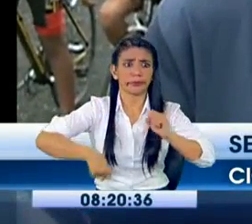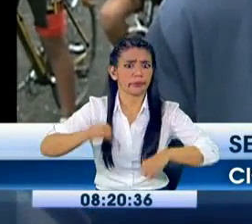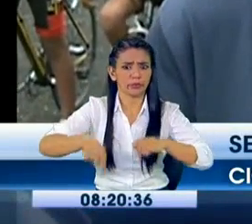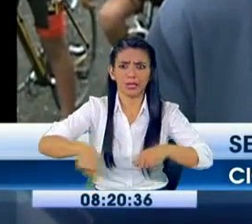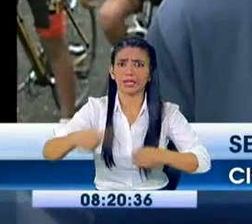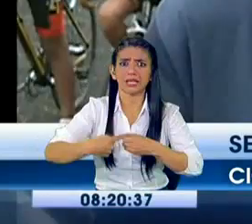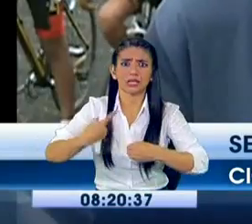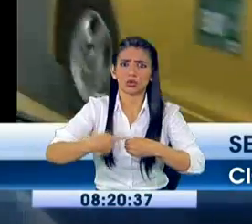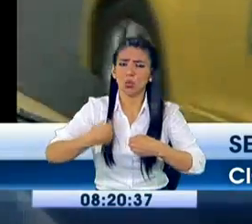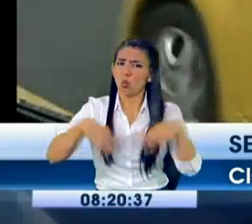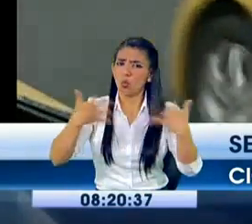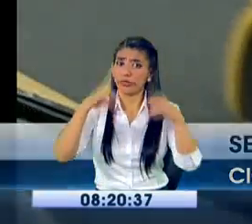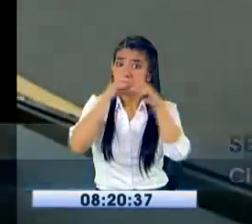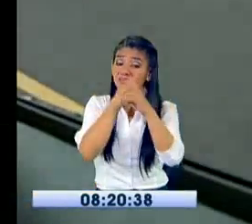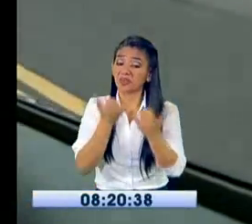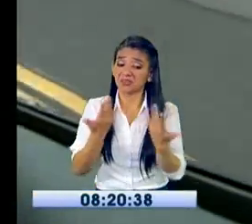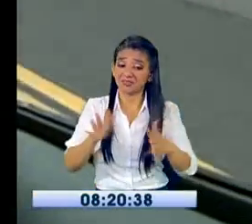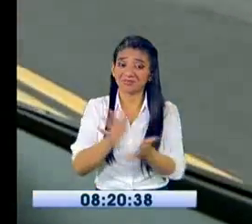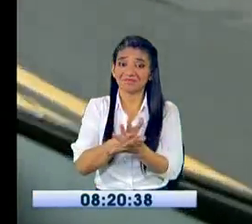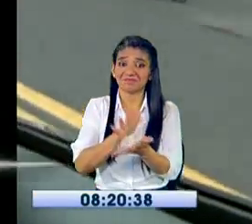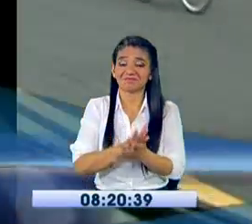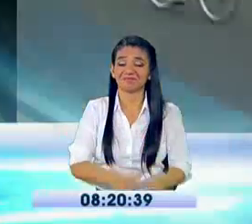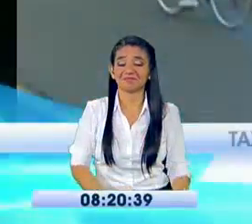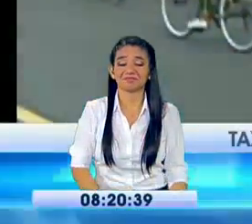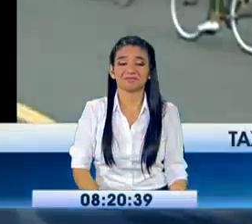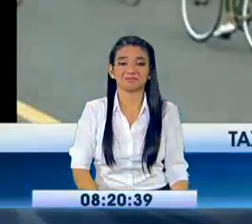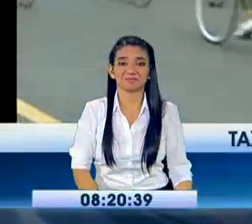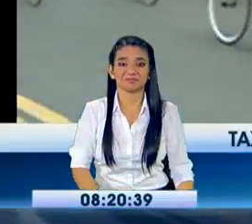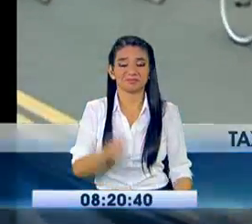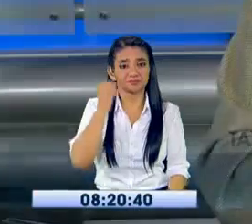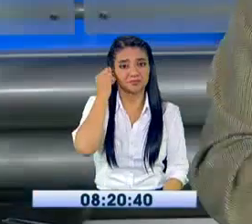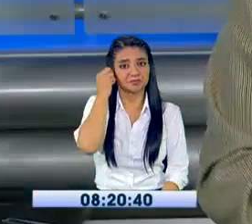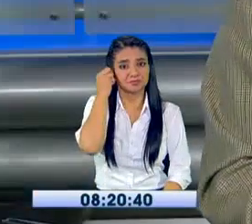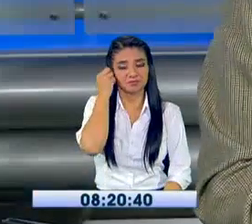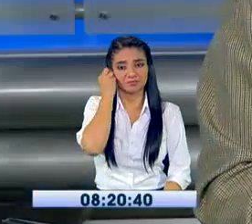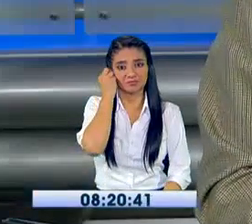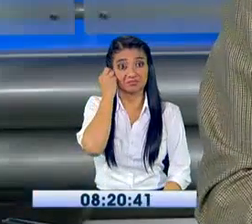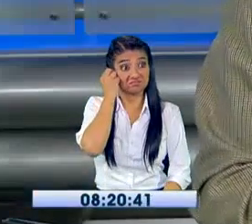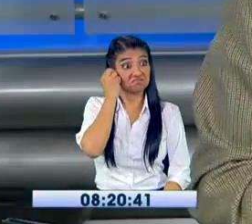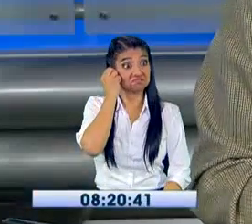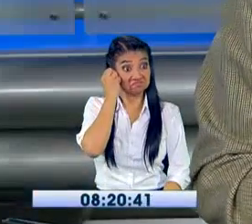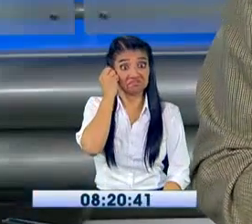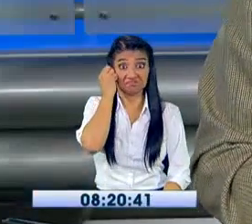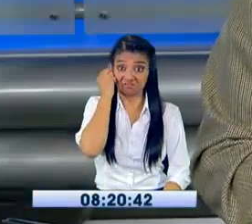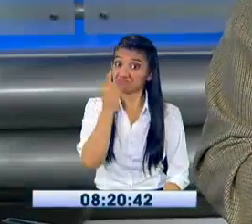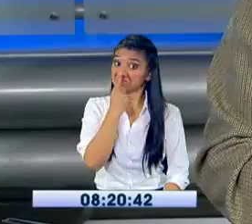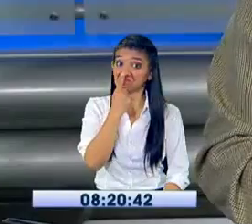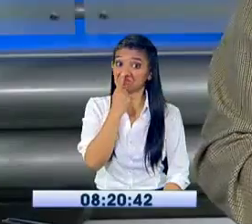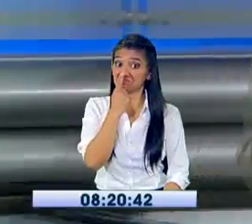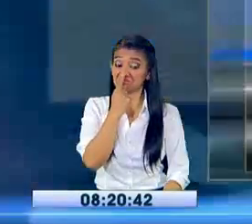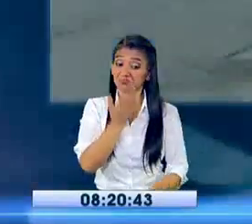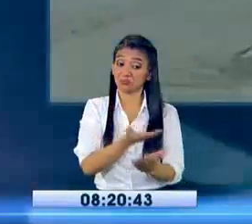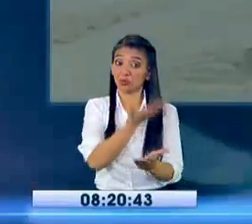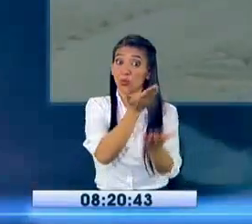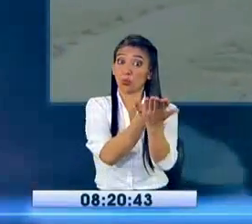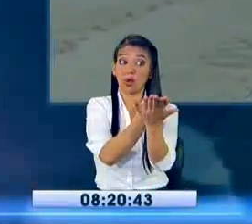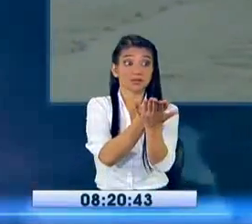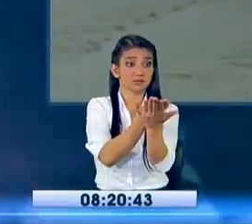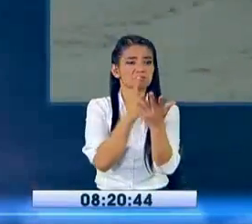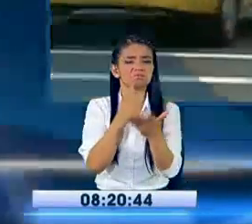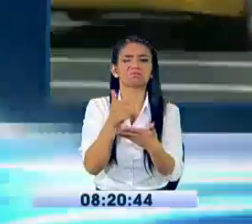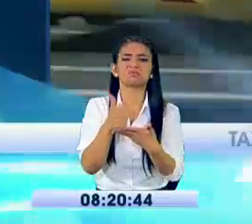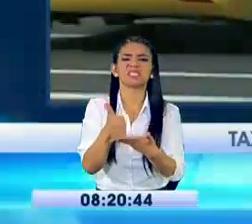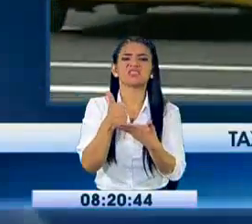automotores. Enhorabuena, iniciativas como estas. Pero más allá de esto, la educación y el respeto serán lo que realmente logre